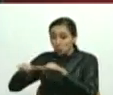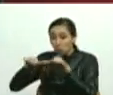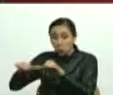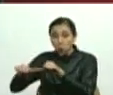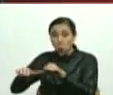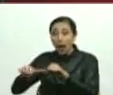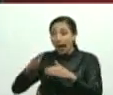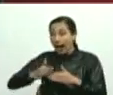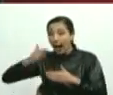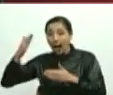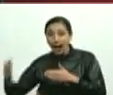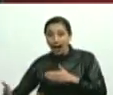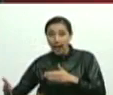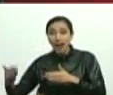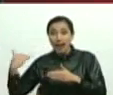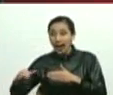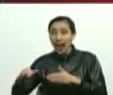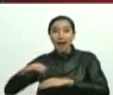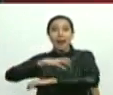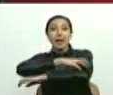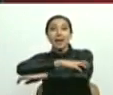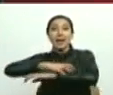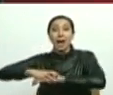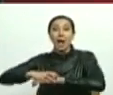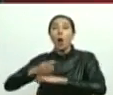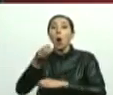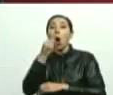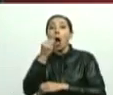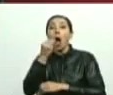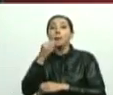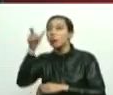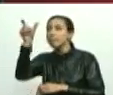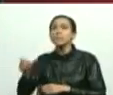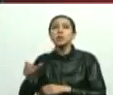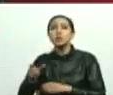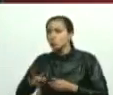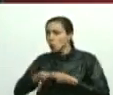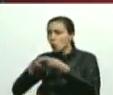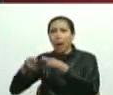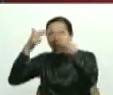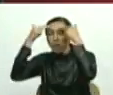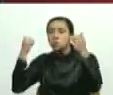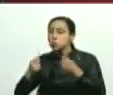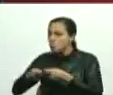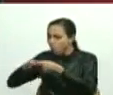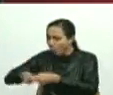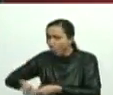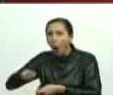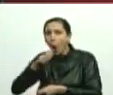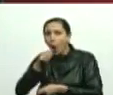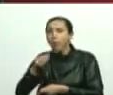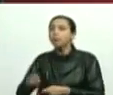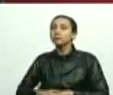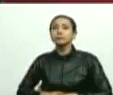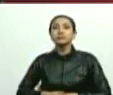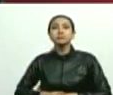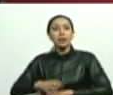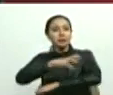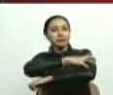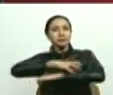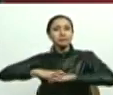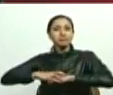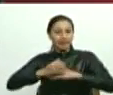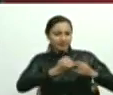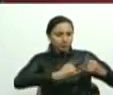lado le pusieron al gato la comida. Y el gato vino y comió, le dio medio sueño y se recostó en